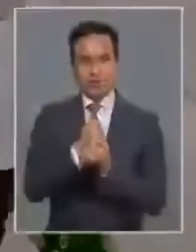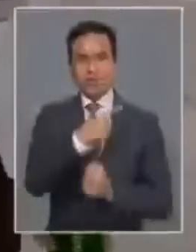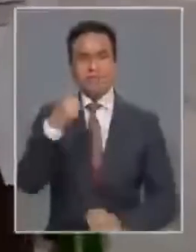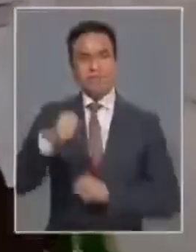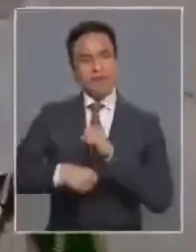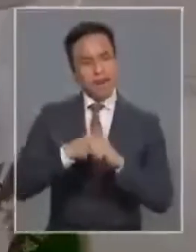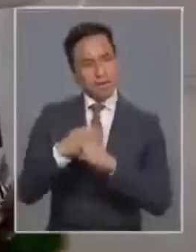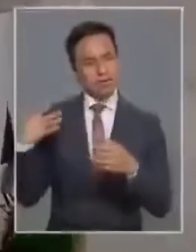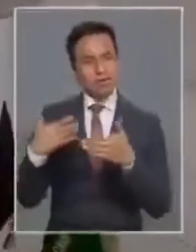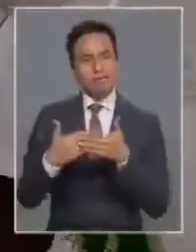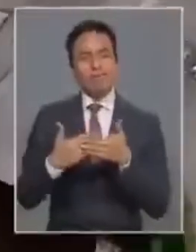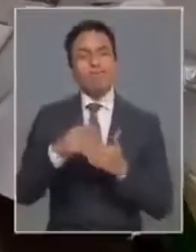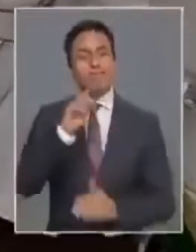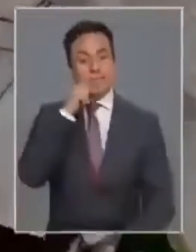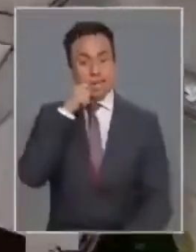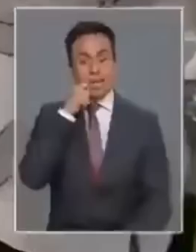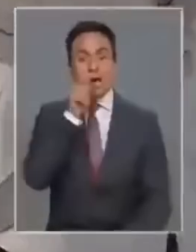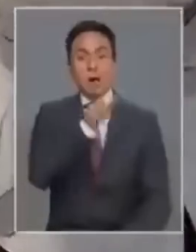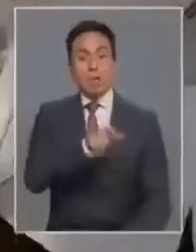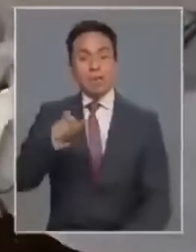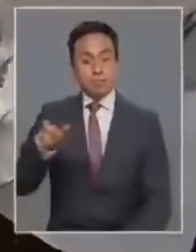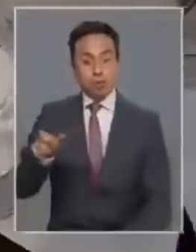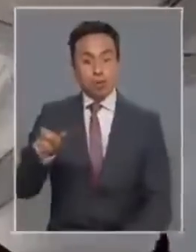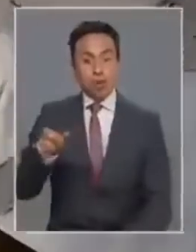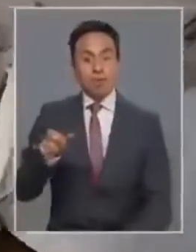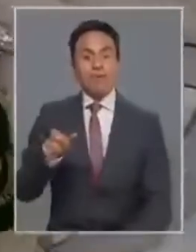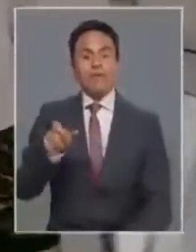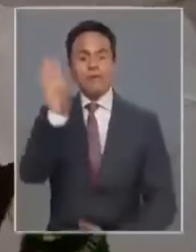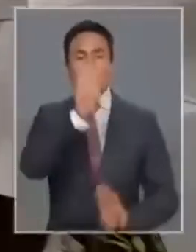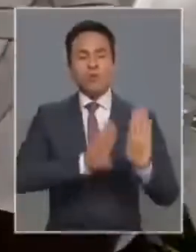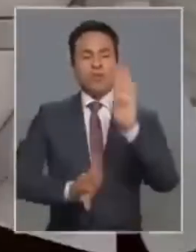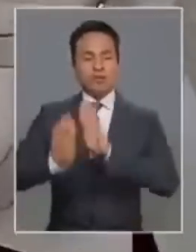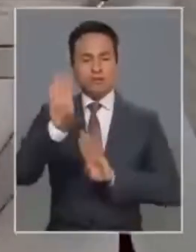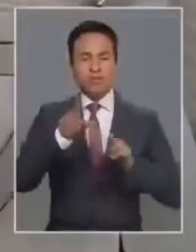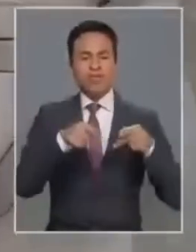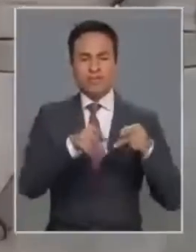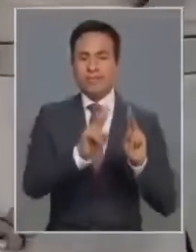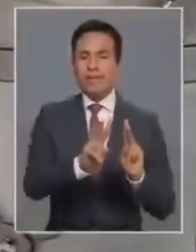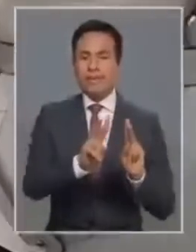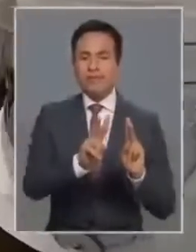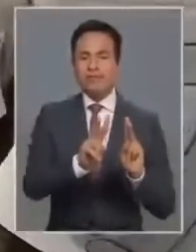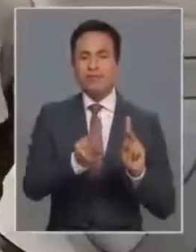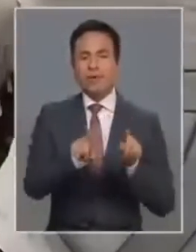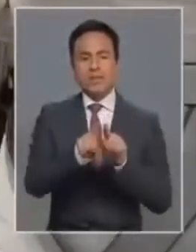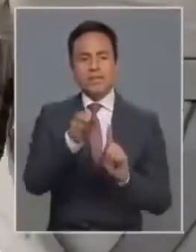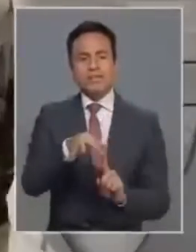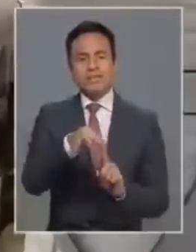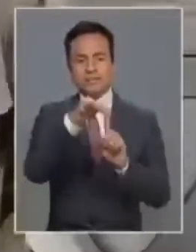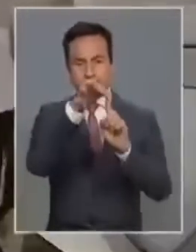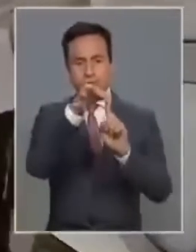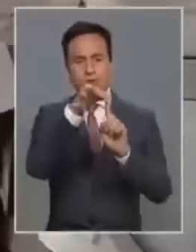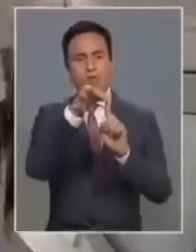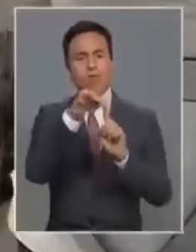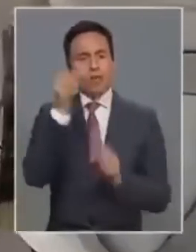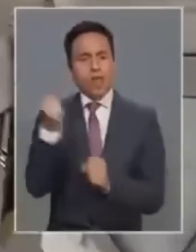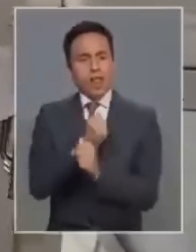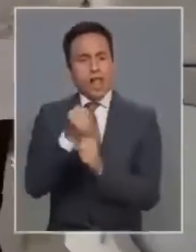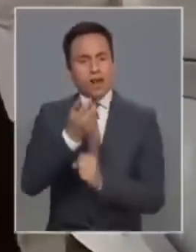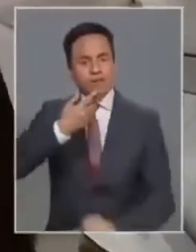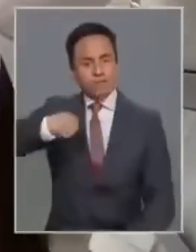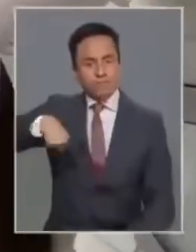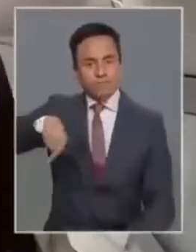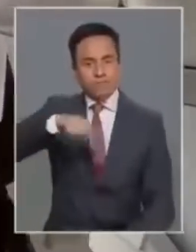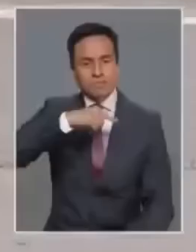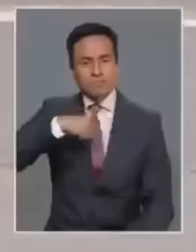están rindiendo honor y desfilando en este día que es tan importante, representativo, cívico e